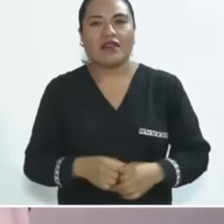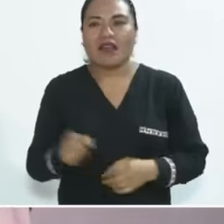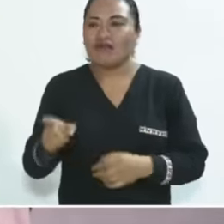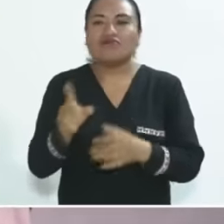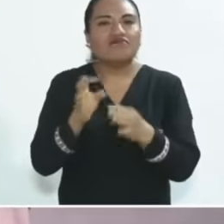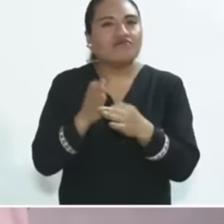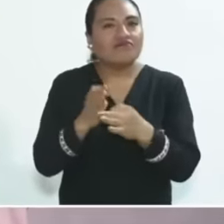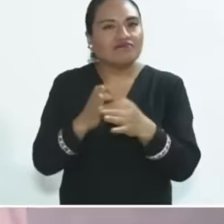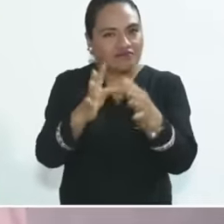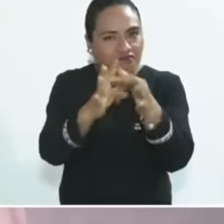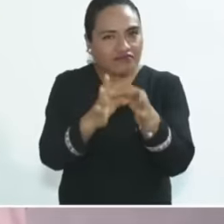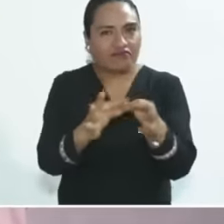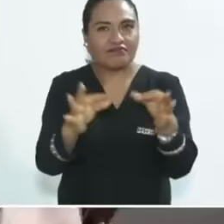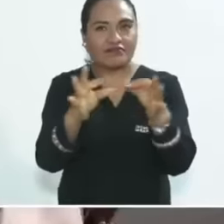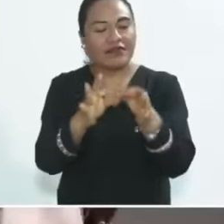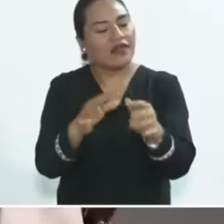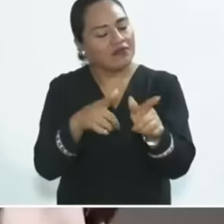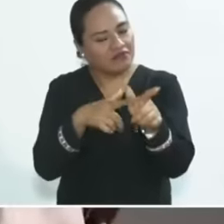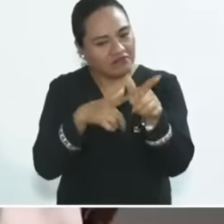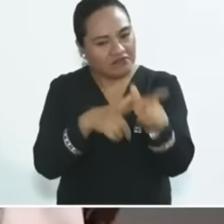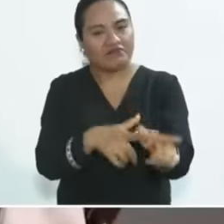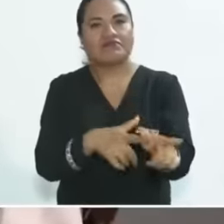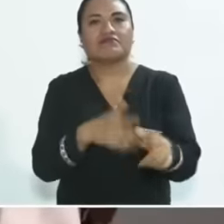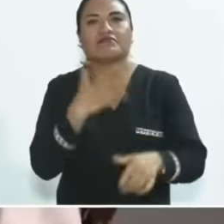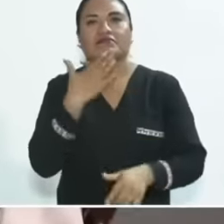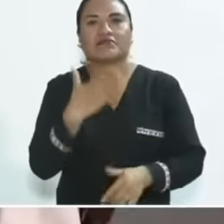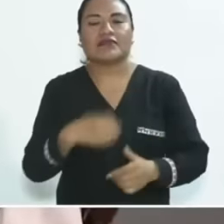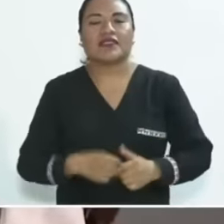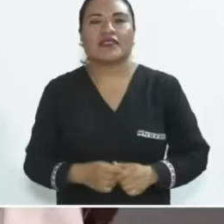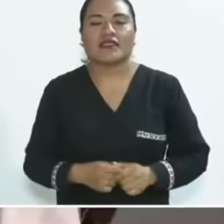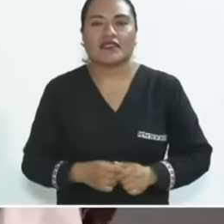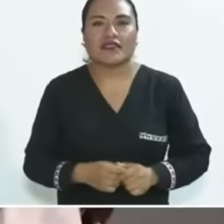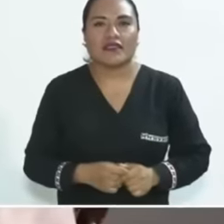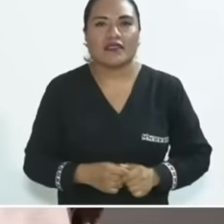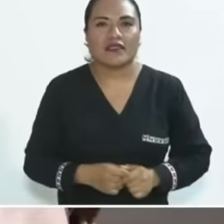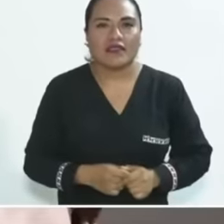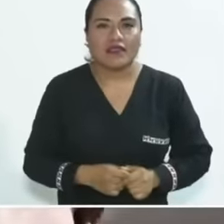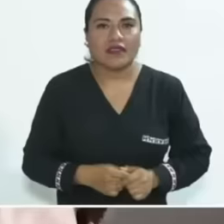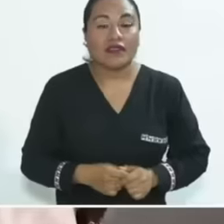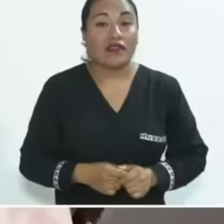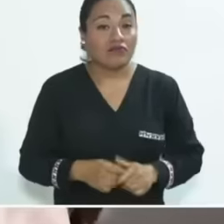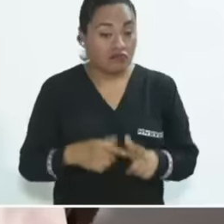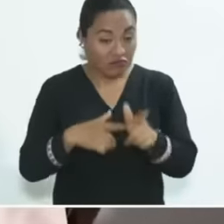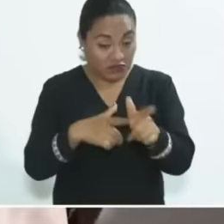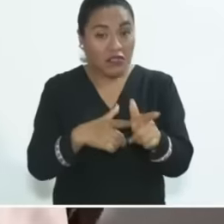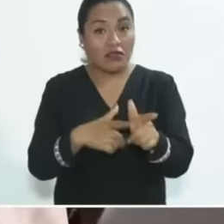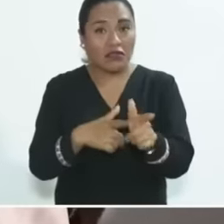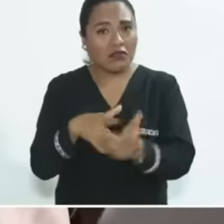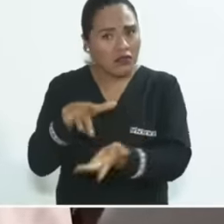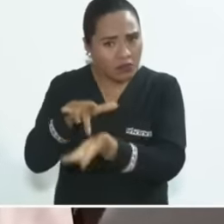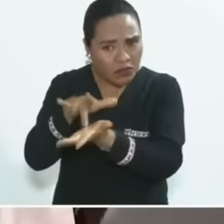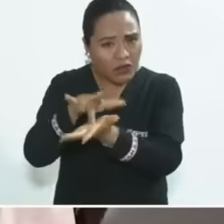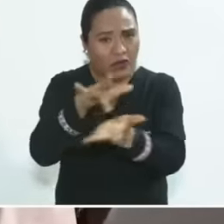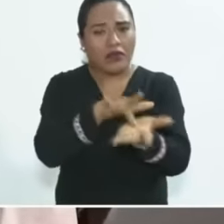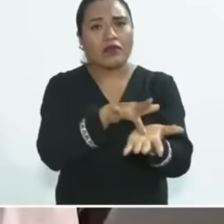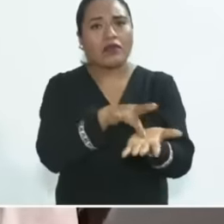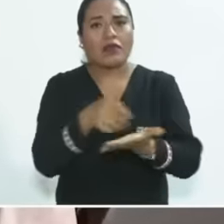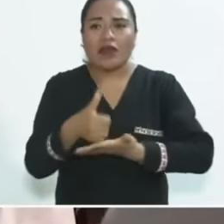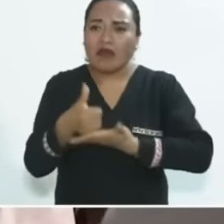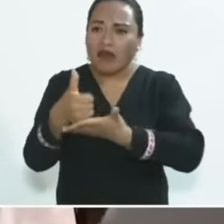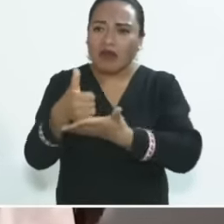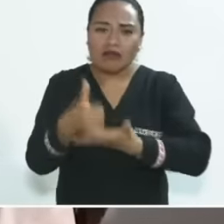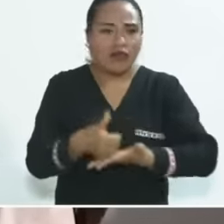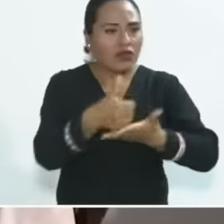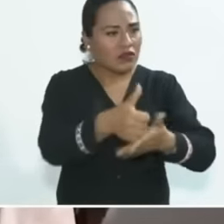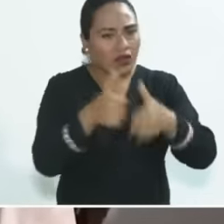acaba de decir, y va a seguir ayudando a todos,